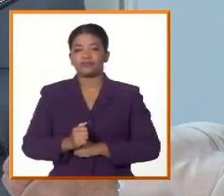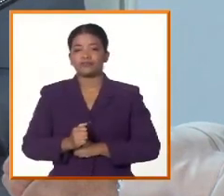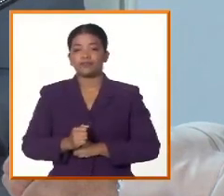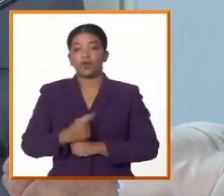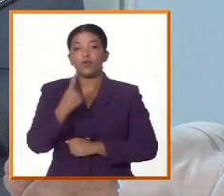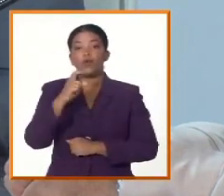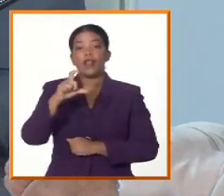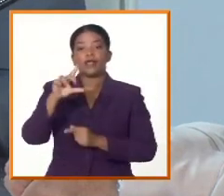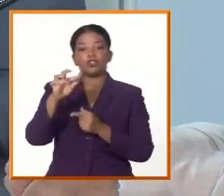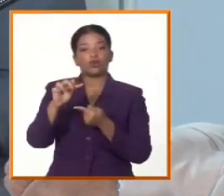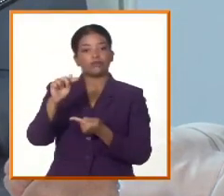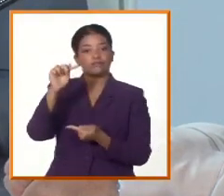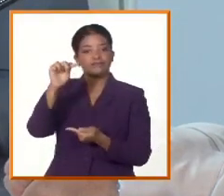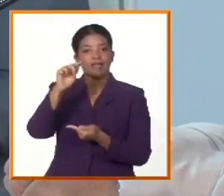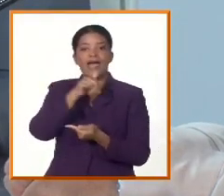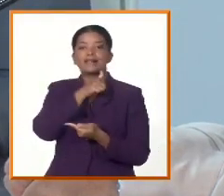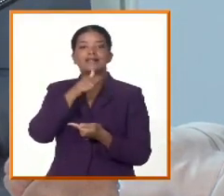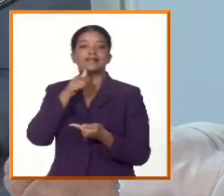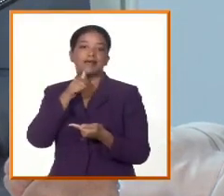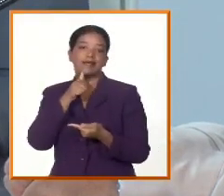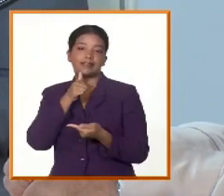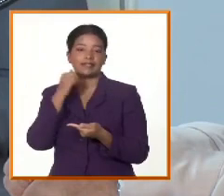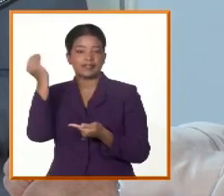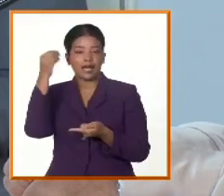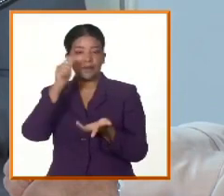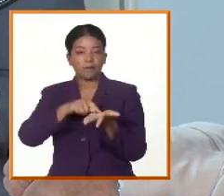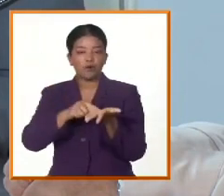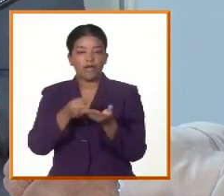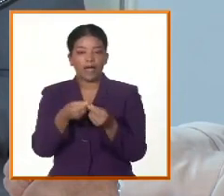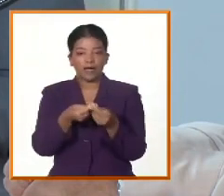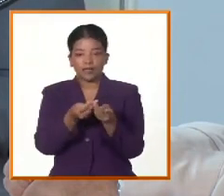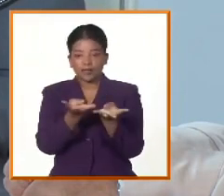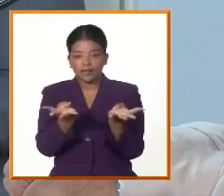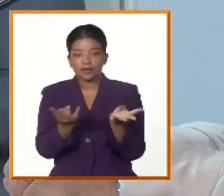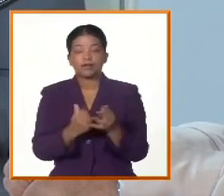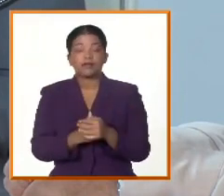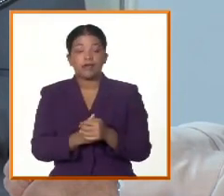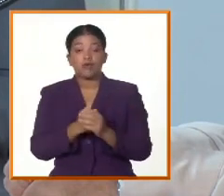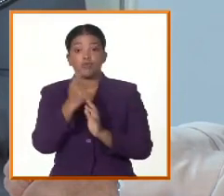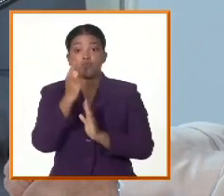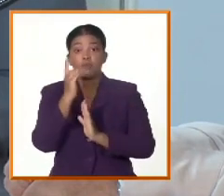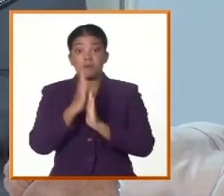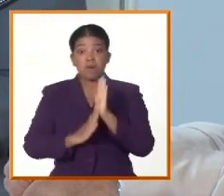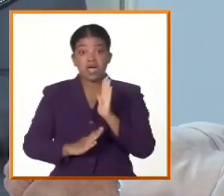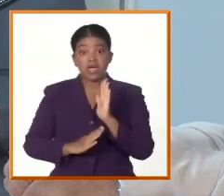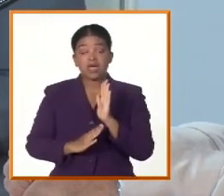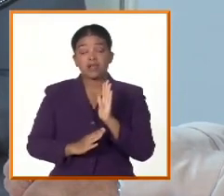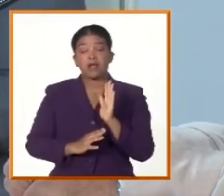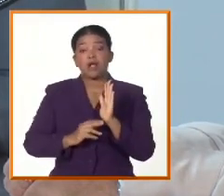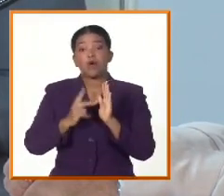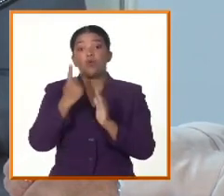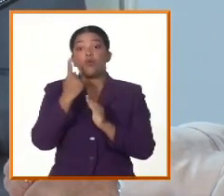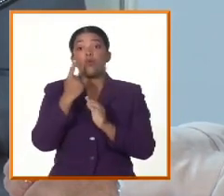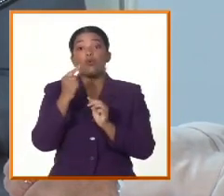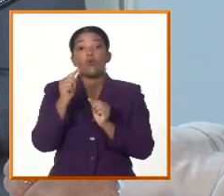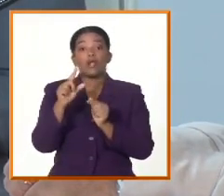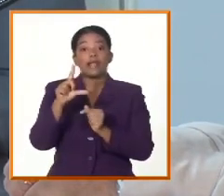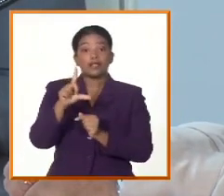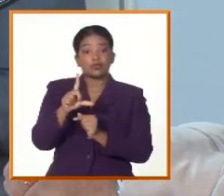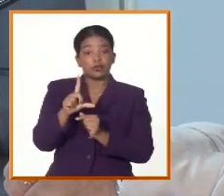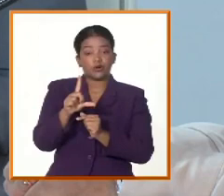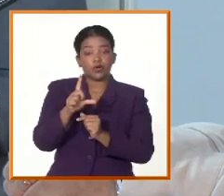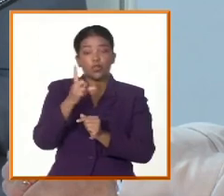en la canasta básica que se reporten en Cuba en el entorno de las cuatro mil toneladas en un mes ya supera los dos dólares el litro de aceite que se reparte